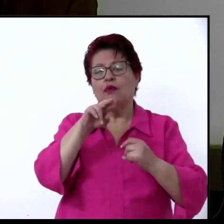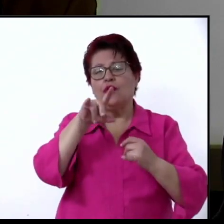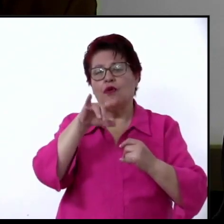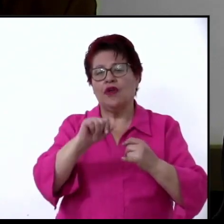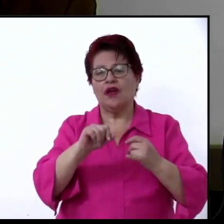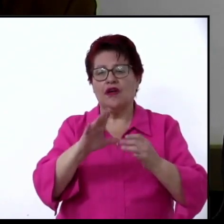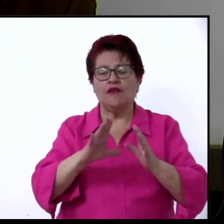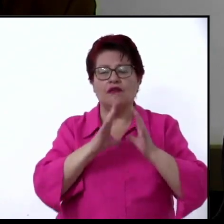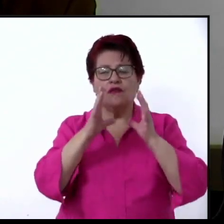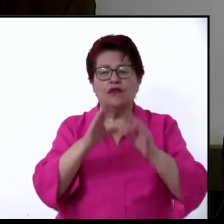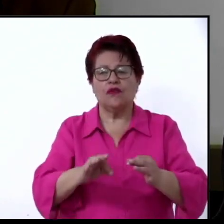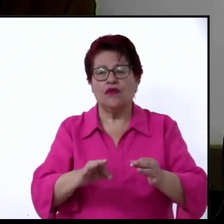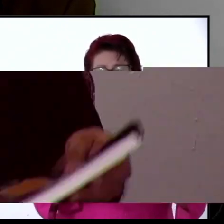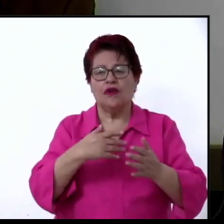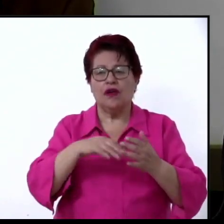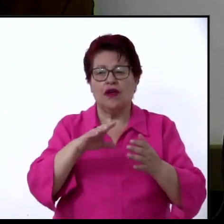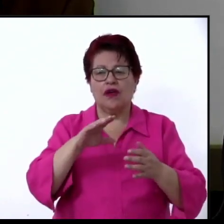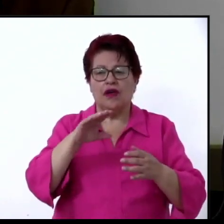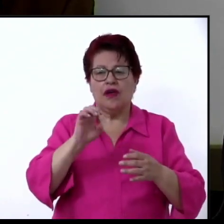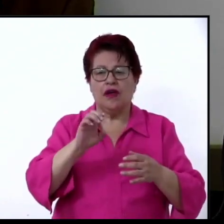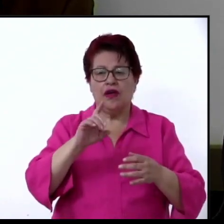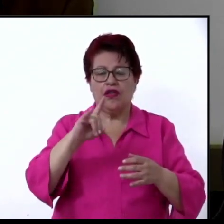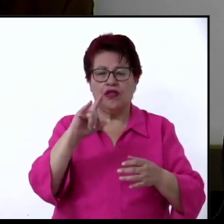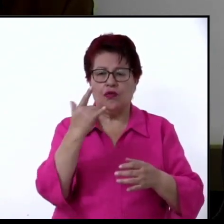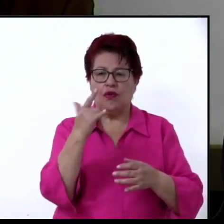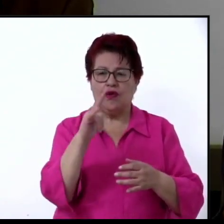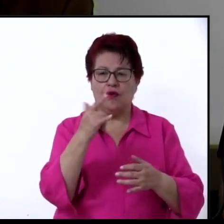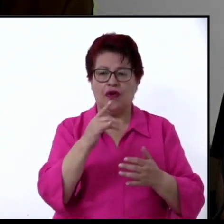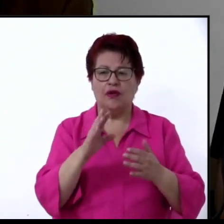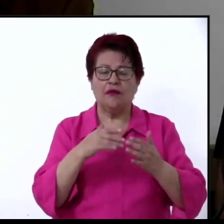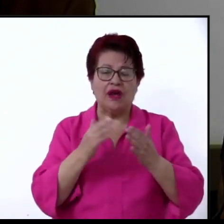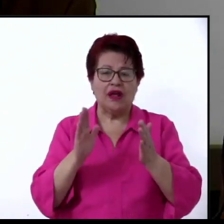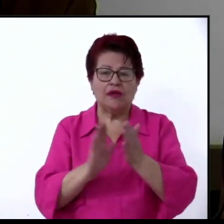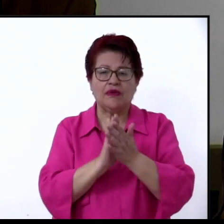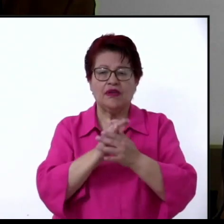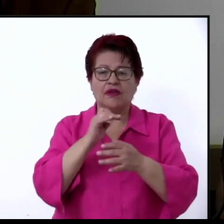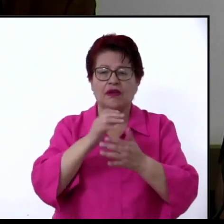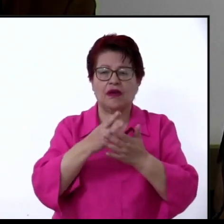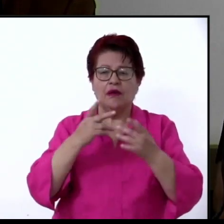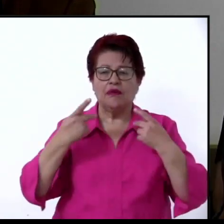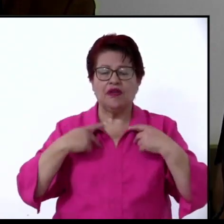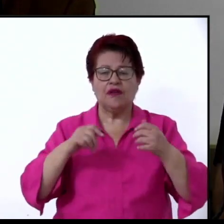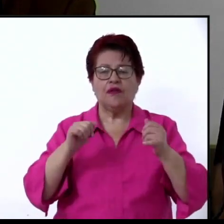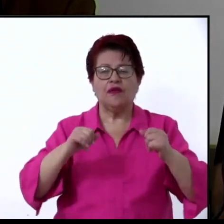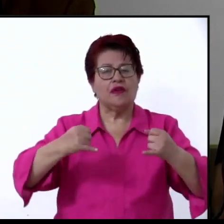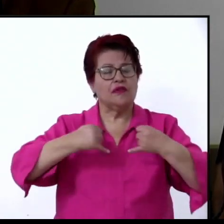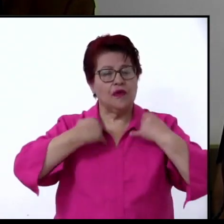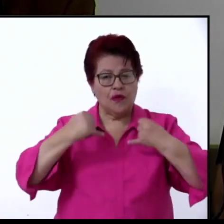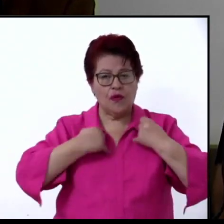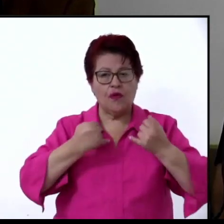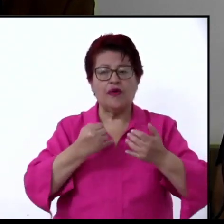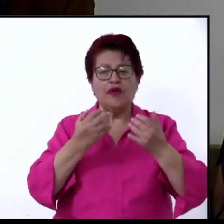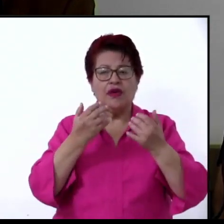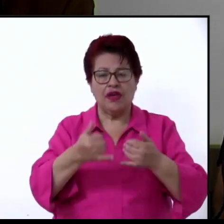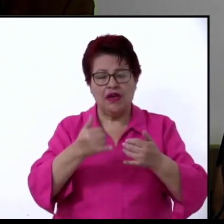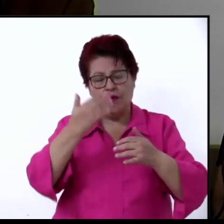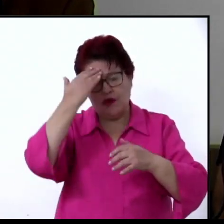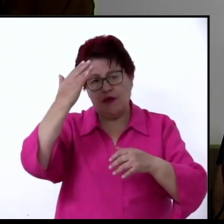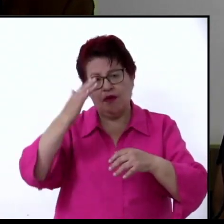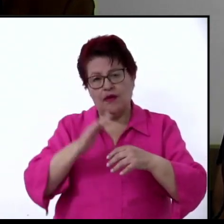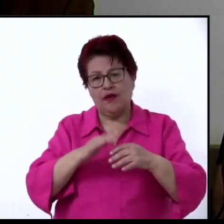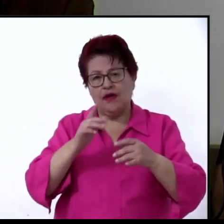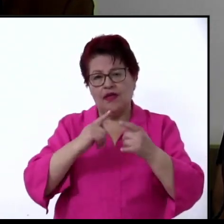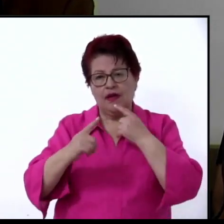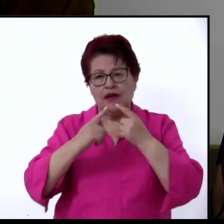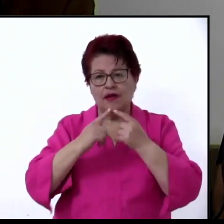Fundación también de la Unión Europea, para poder avanzar particularmente en el tema de personas jóvenes, y una memoria del